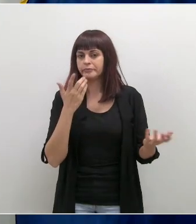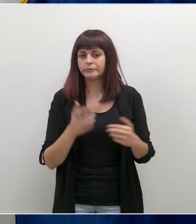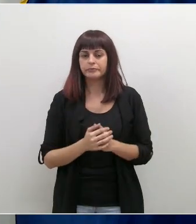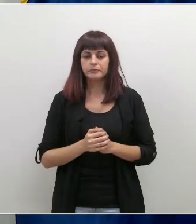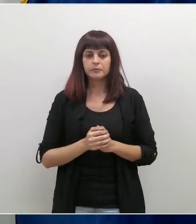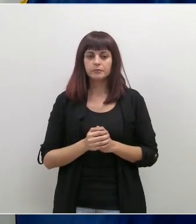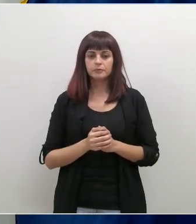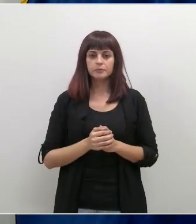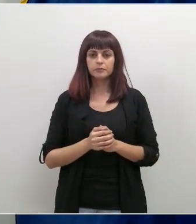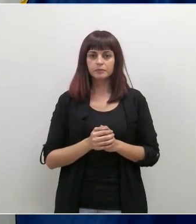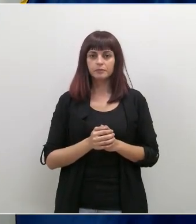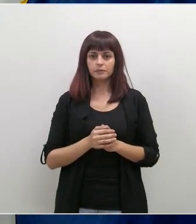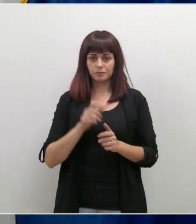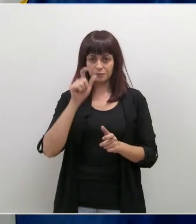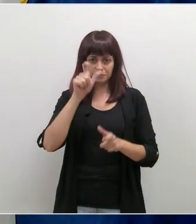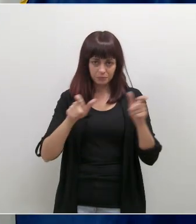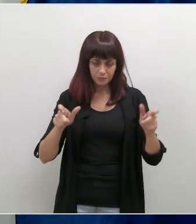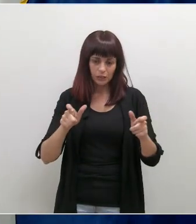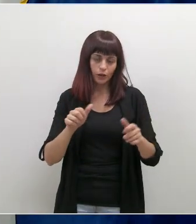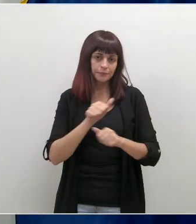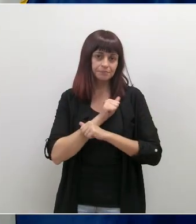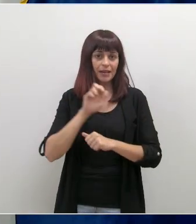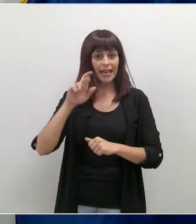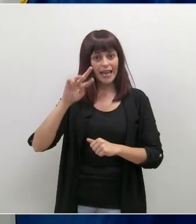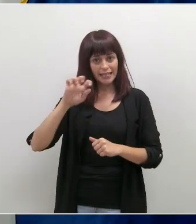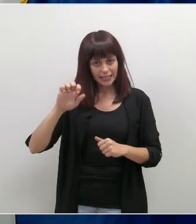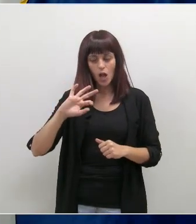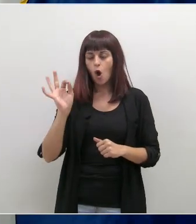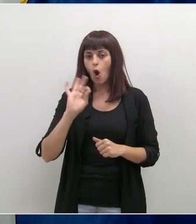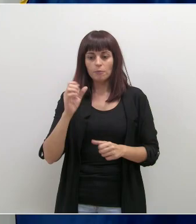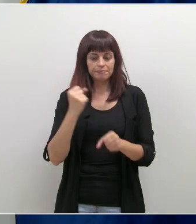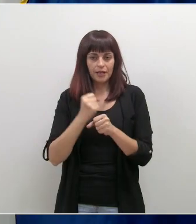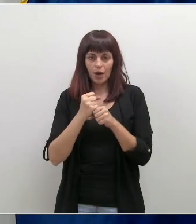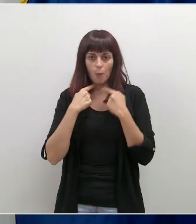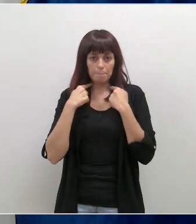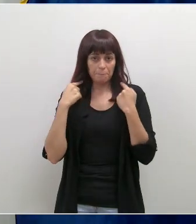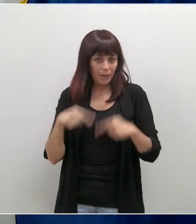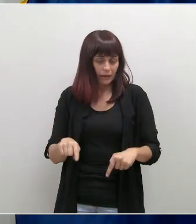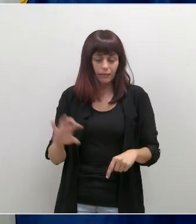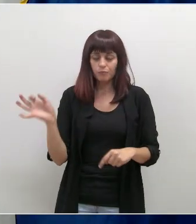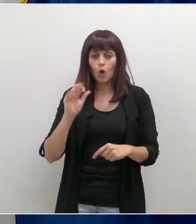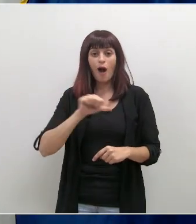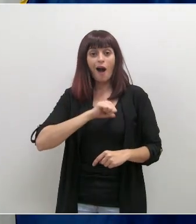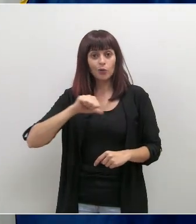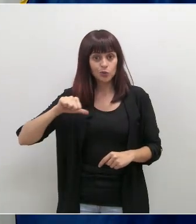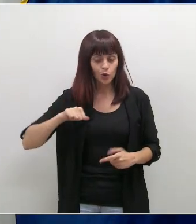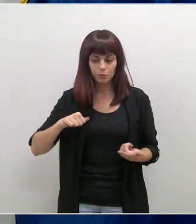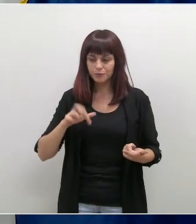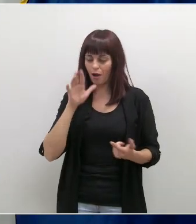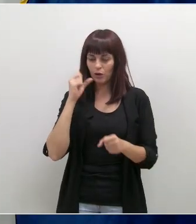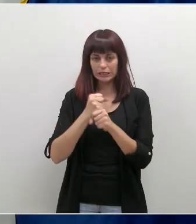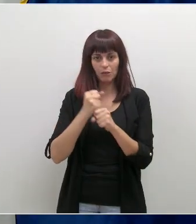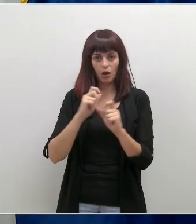todos aquellos que se hayan visto incluidos en un ERTE, todos aquellos que hayan podido perder su trabajo, todos aquellos autónomos que hayan visto